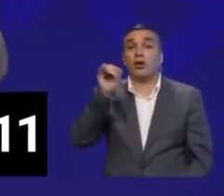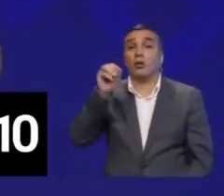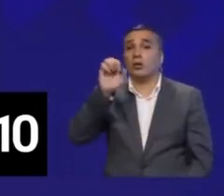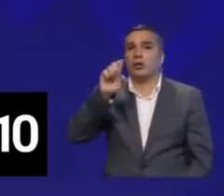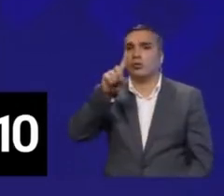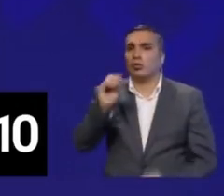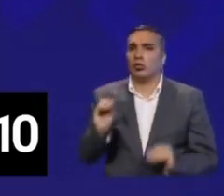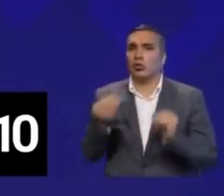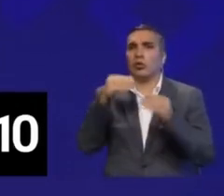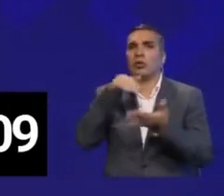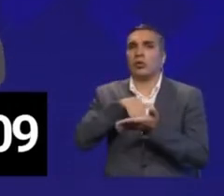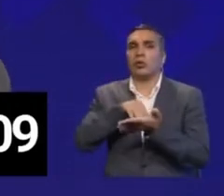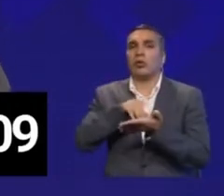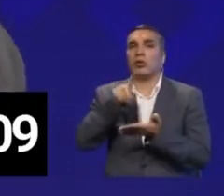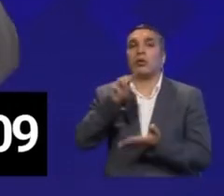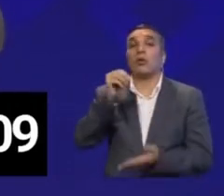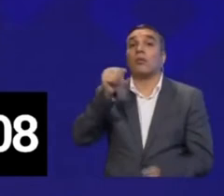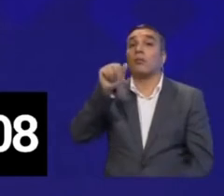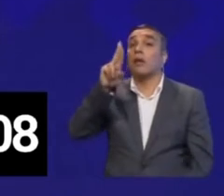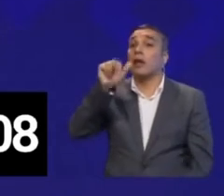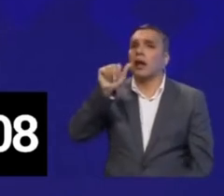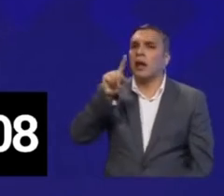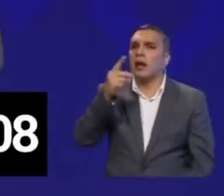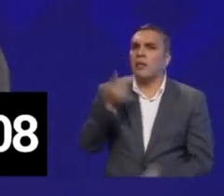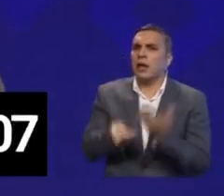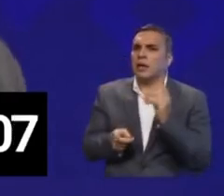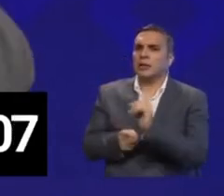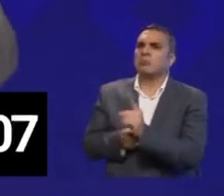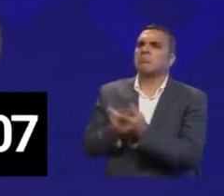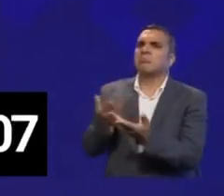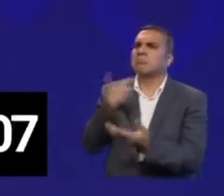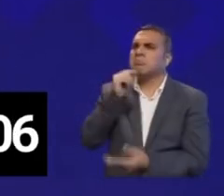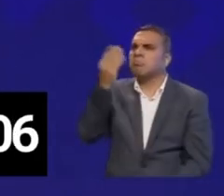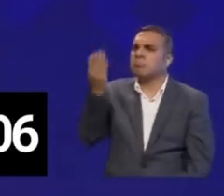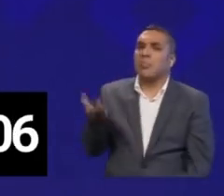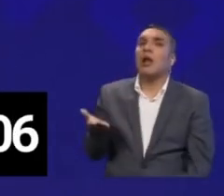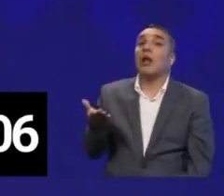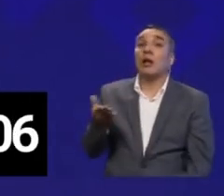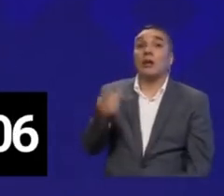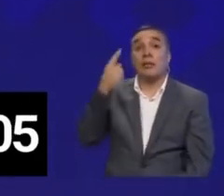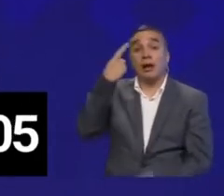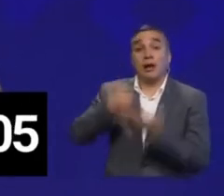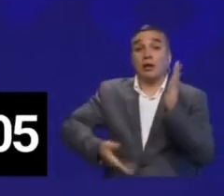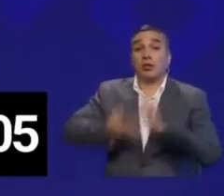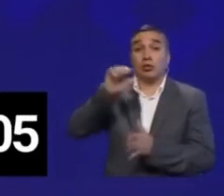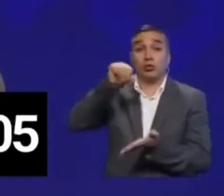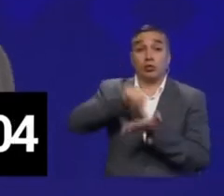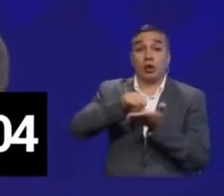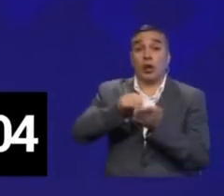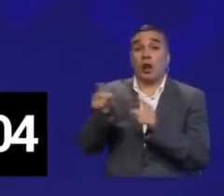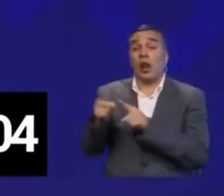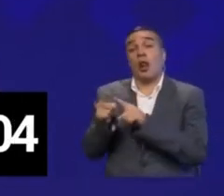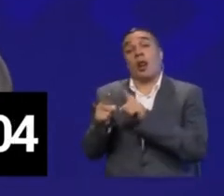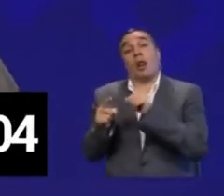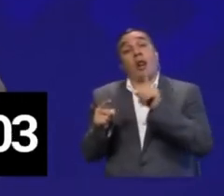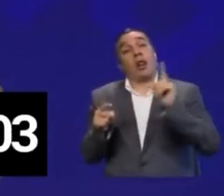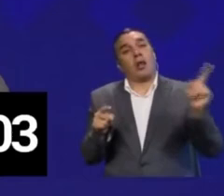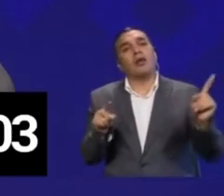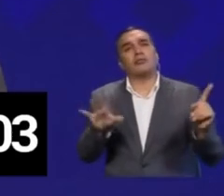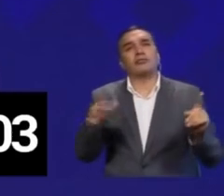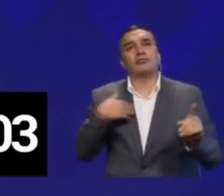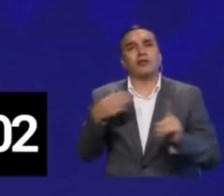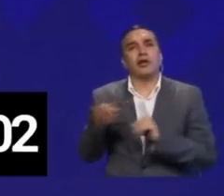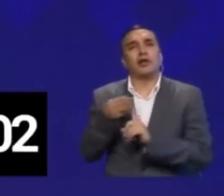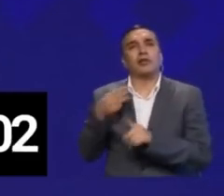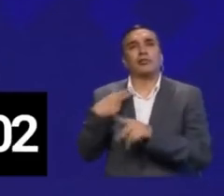joven que está en Nueva Mera. ¿Qué es lo que sucede con él? Para que no salga a las ciudades grandes, él va a tener internet